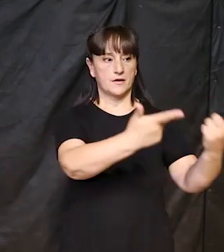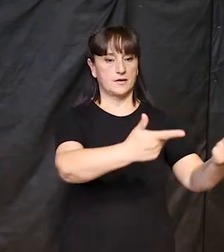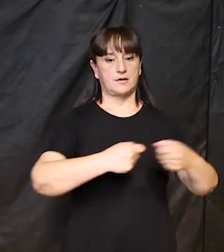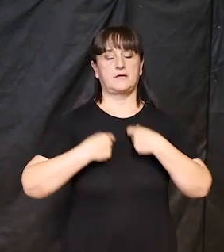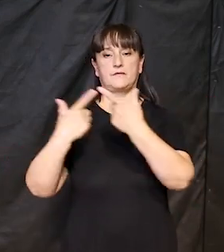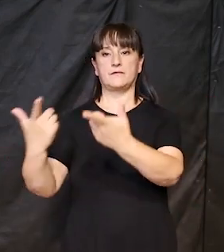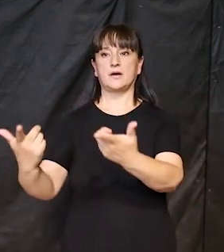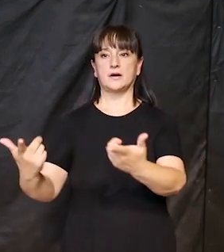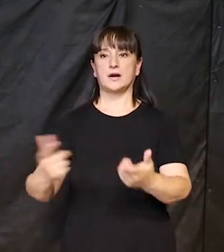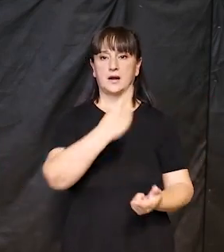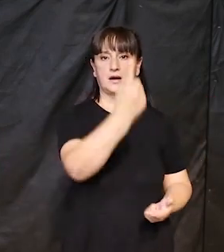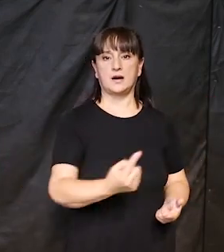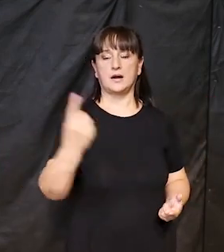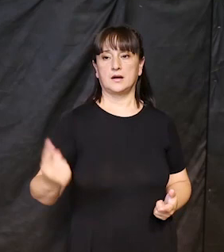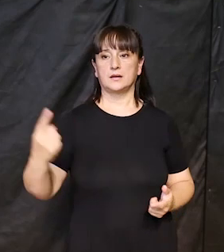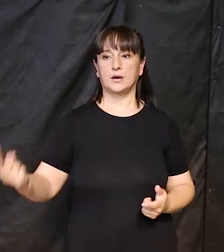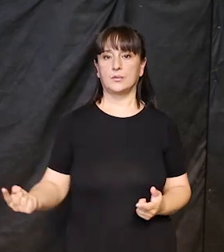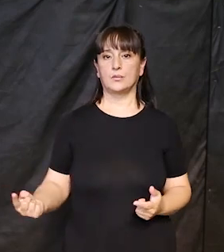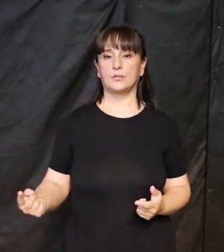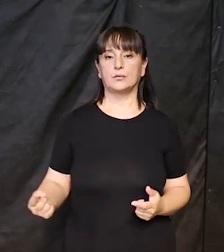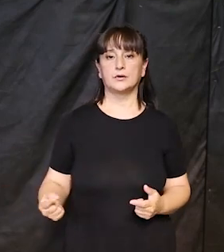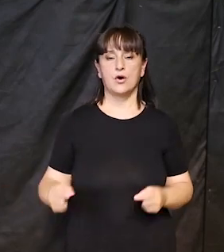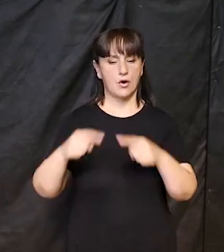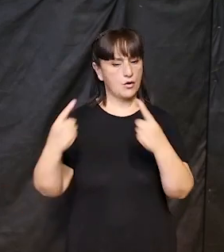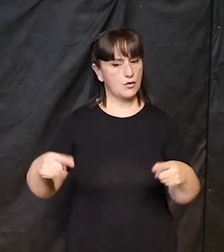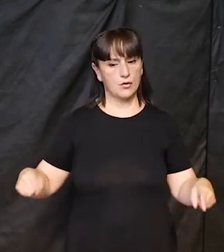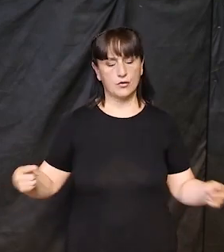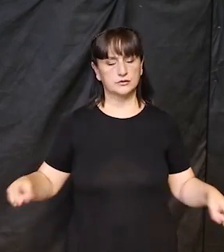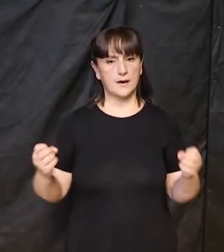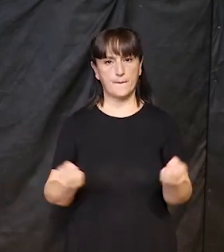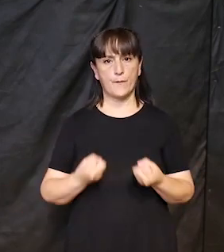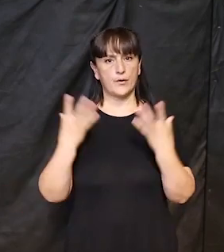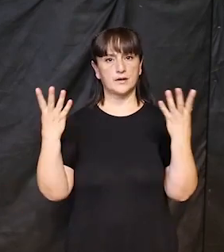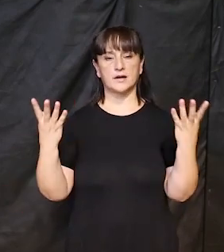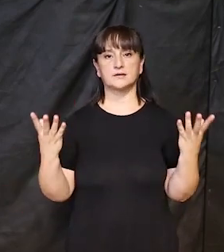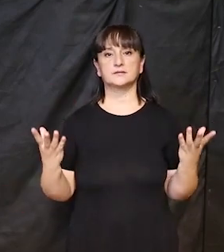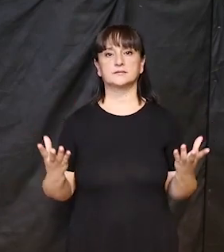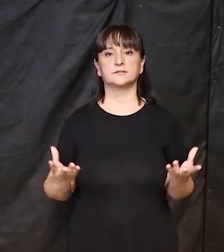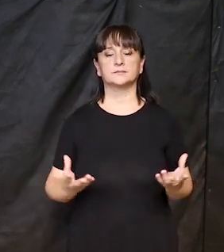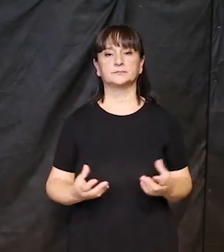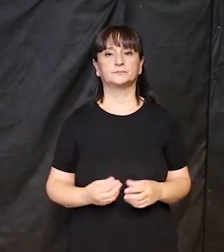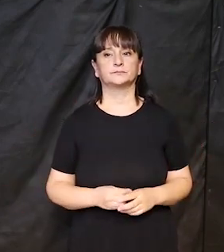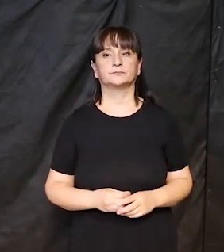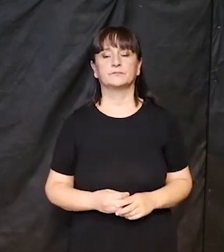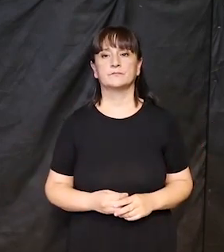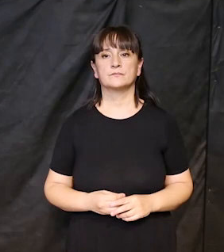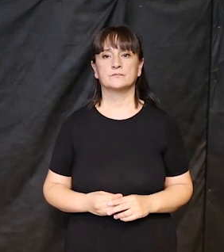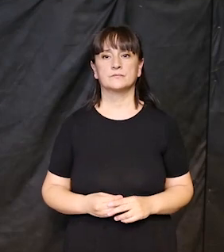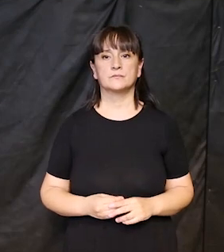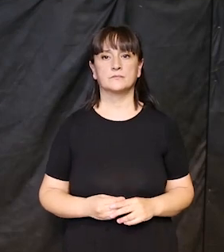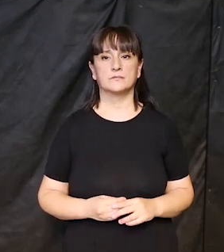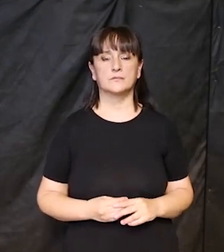eso lo importante en la vida tener principios y valores para impartir cosas buenas y eso va a